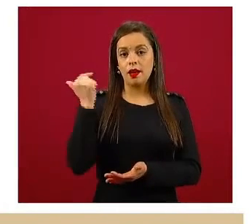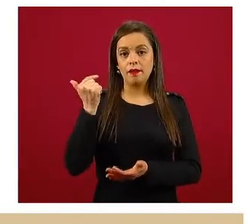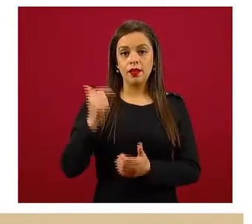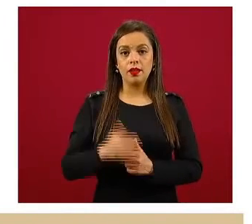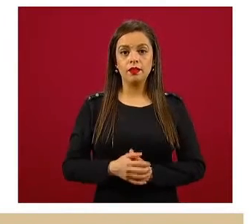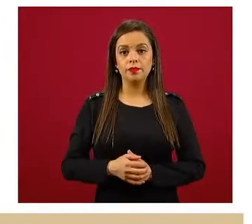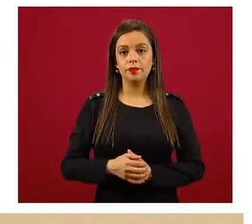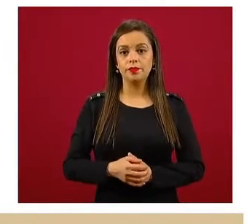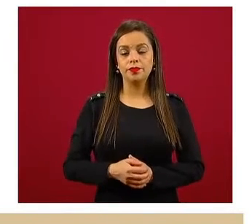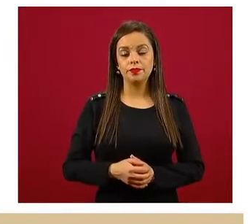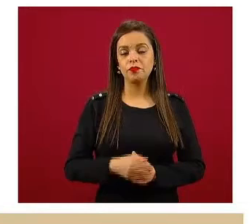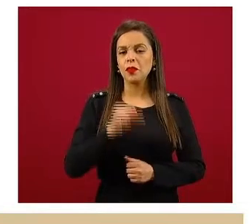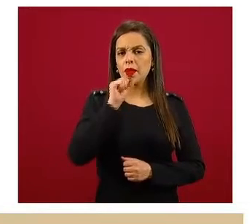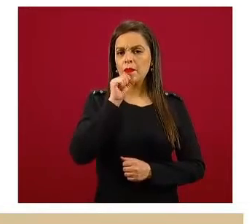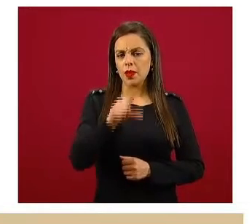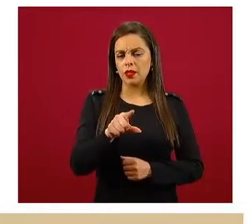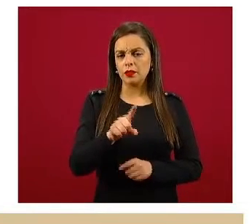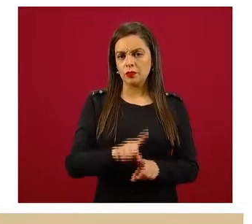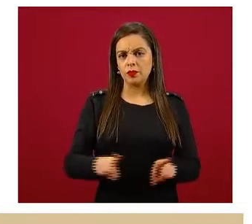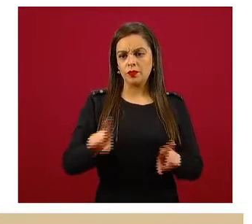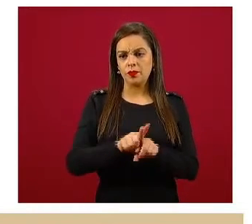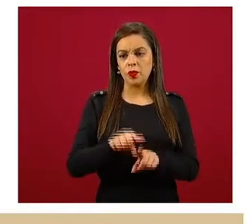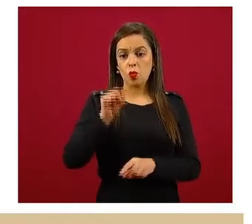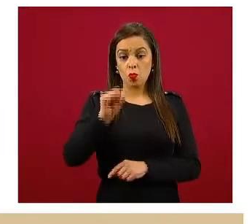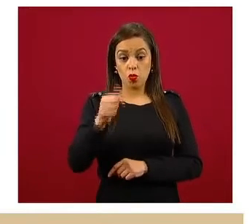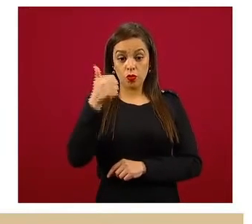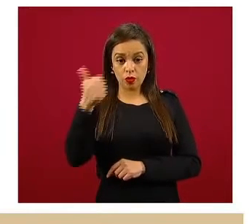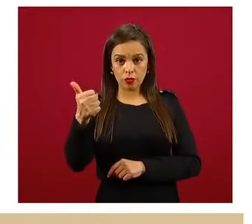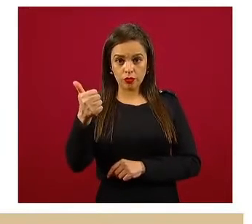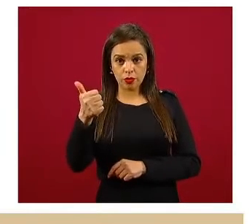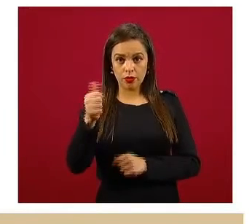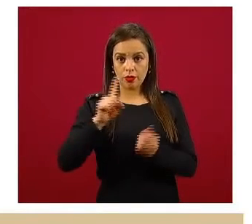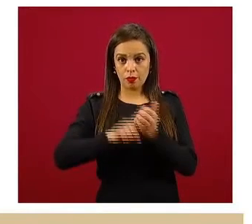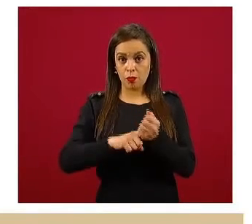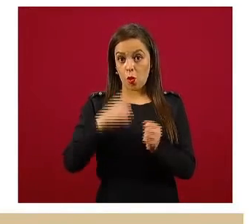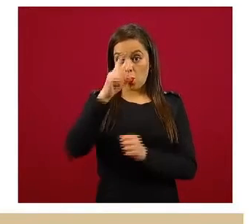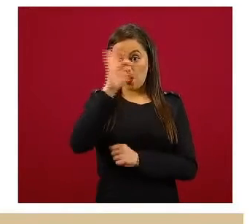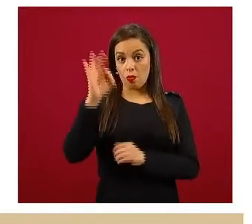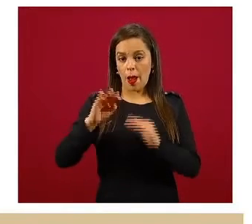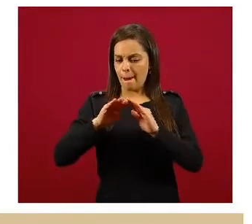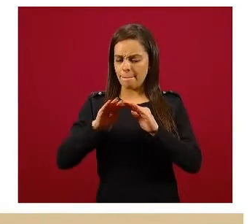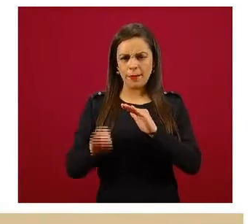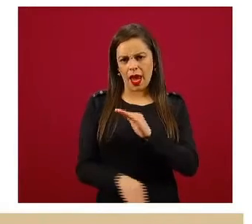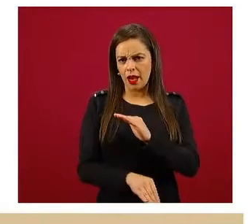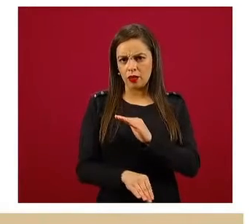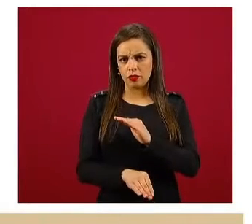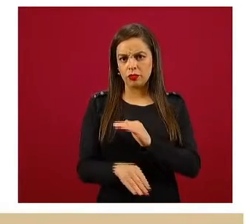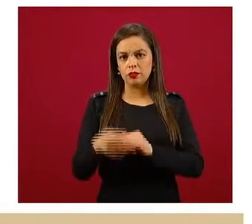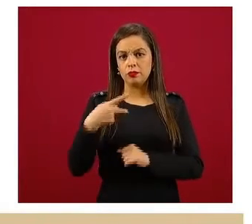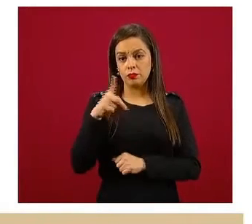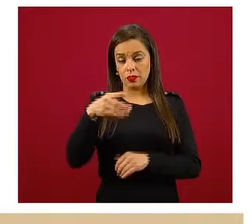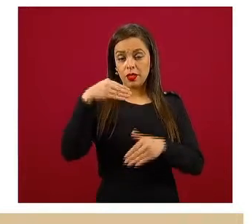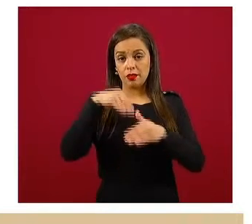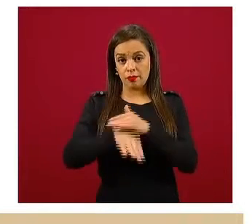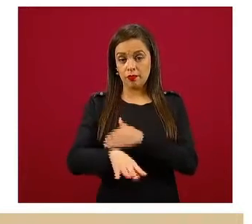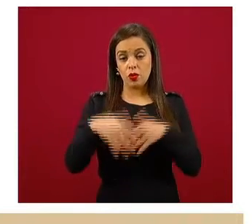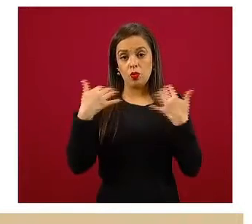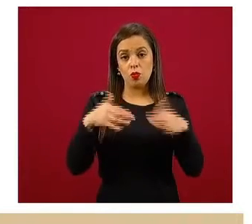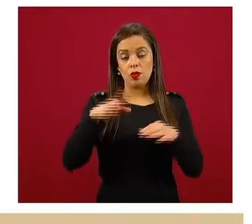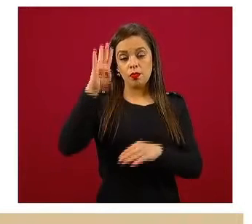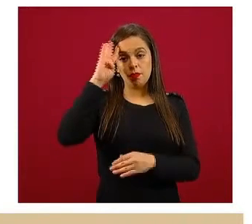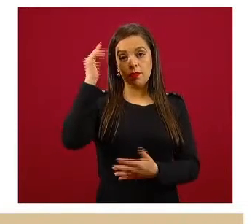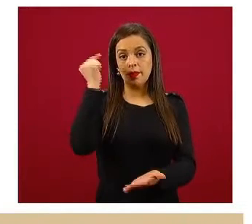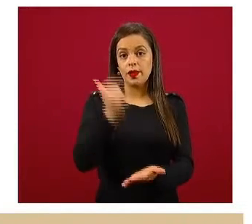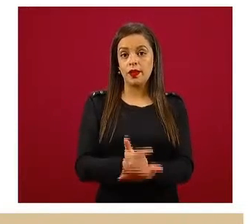un 0.6, aunque es menos del 1%, ingresaron en un estado crítico, que quiere decir